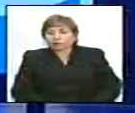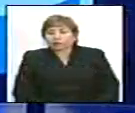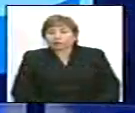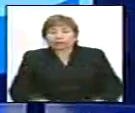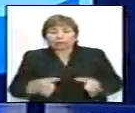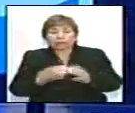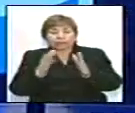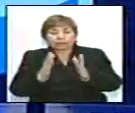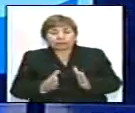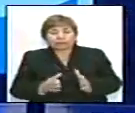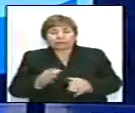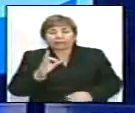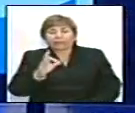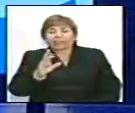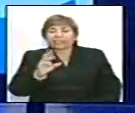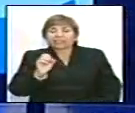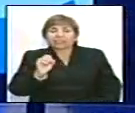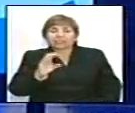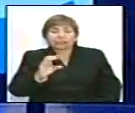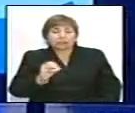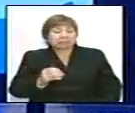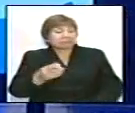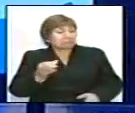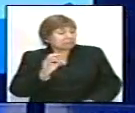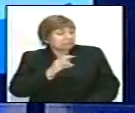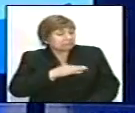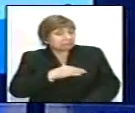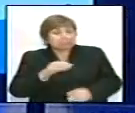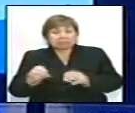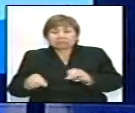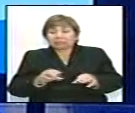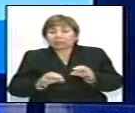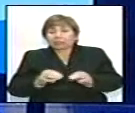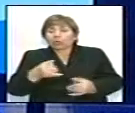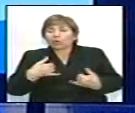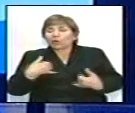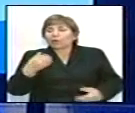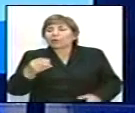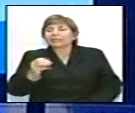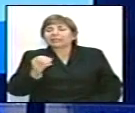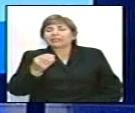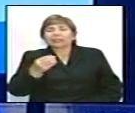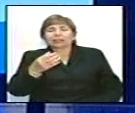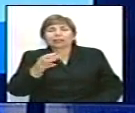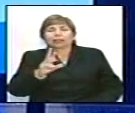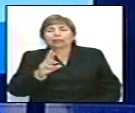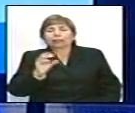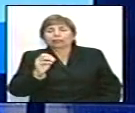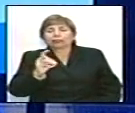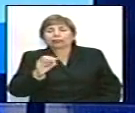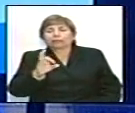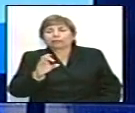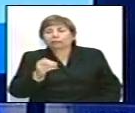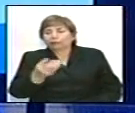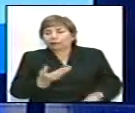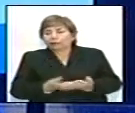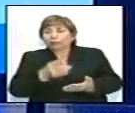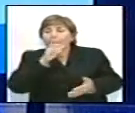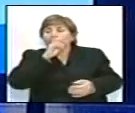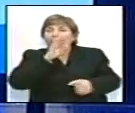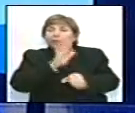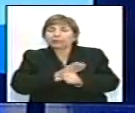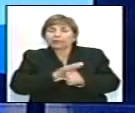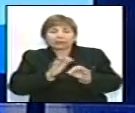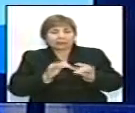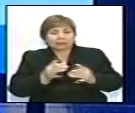El congresista Francesco Petrozzi destacó la calidad artística del adolescente chiclayano Rodolfo Vázquez, joven promesa del piano